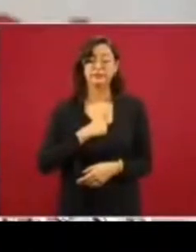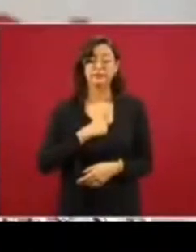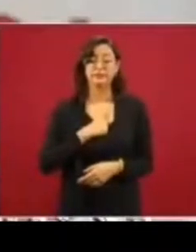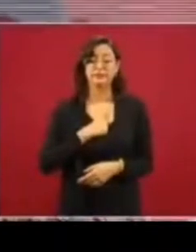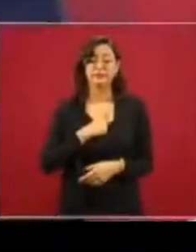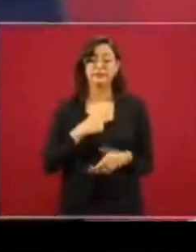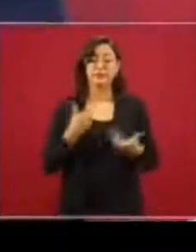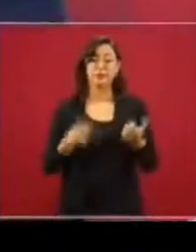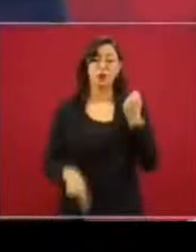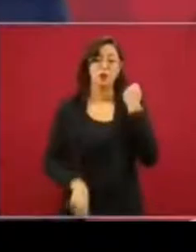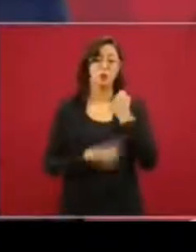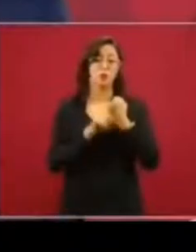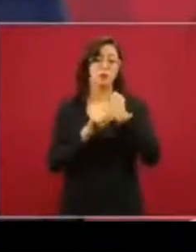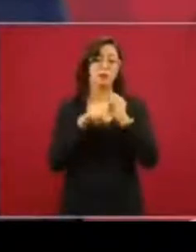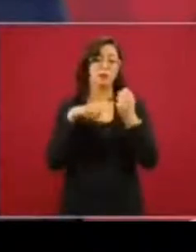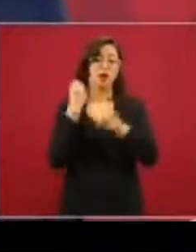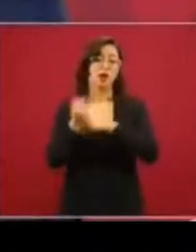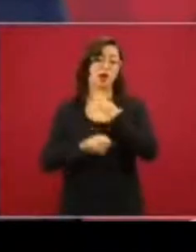añejo